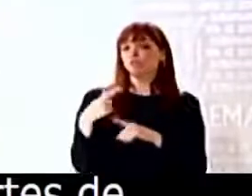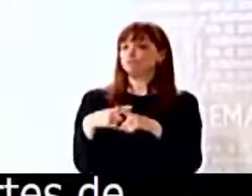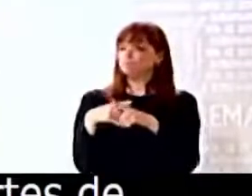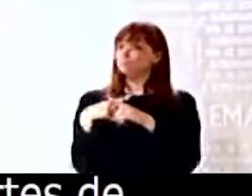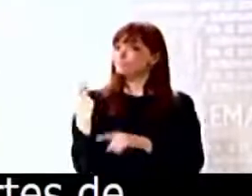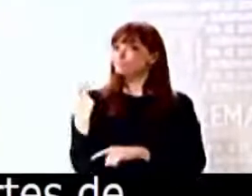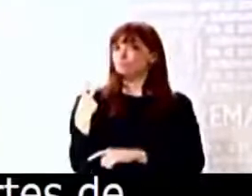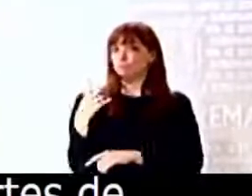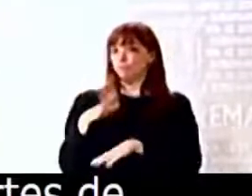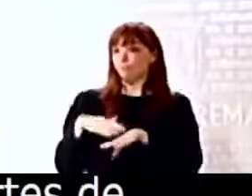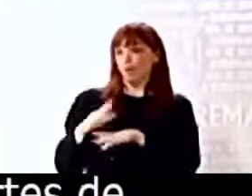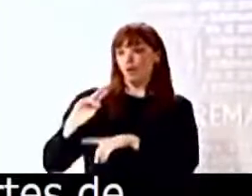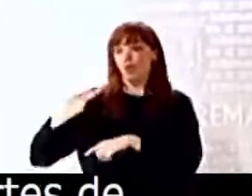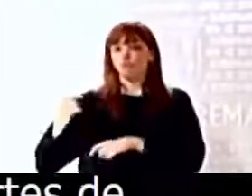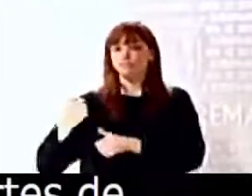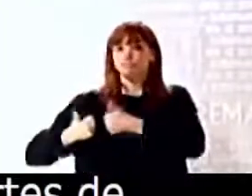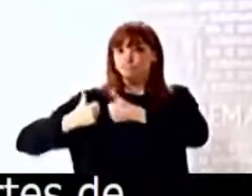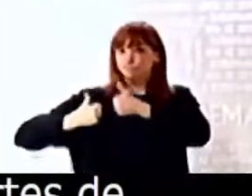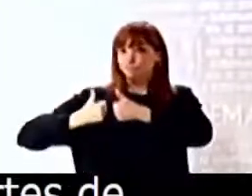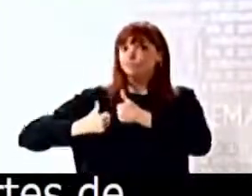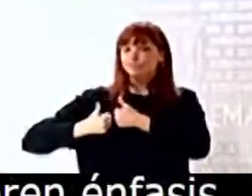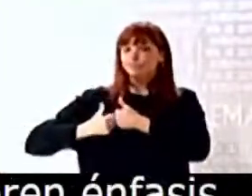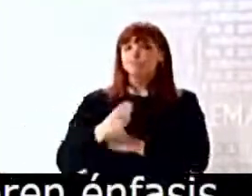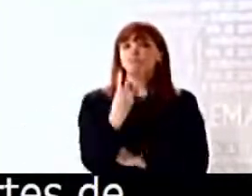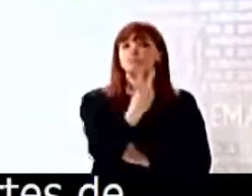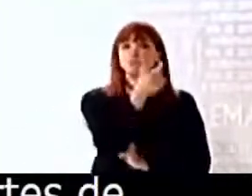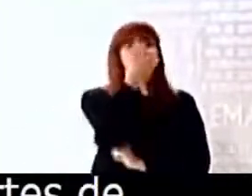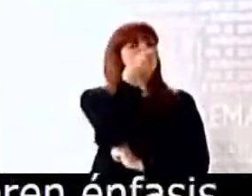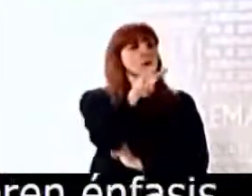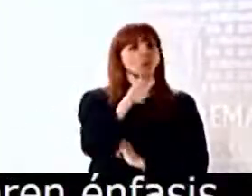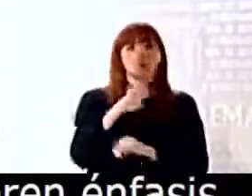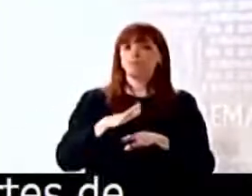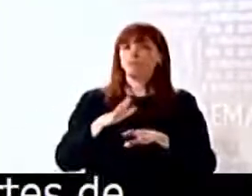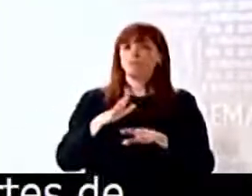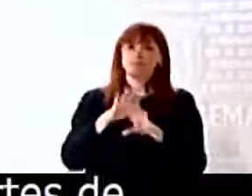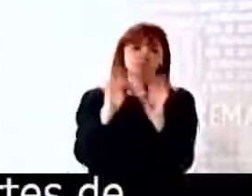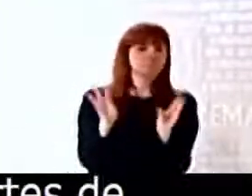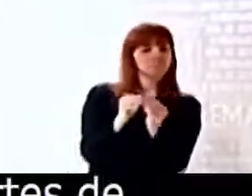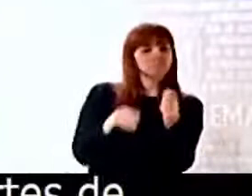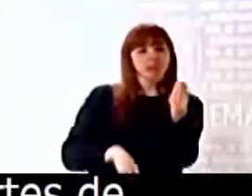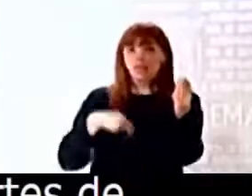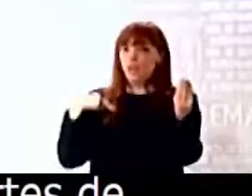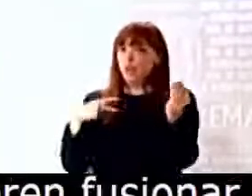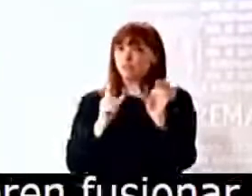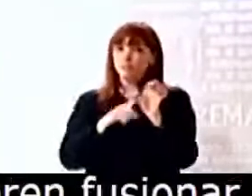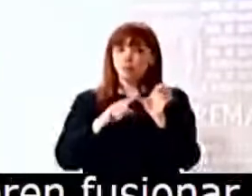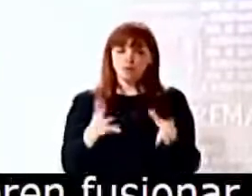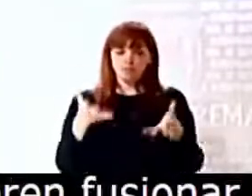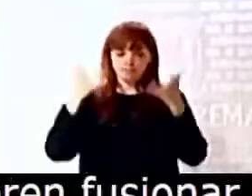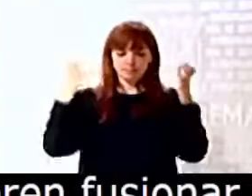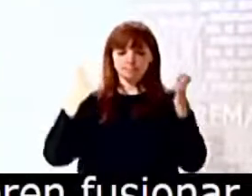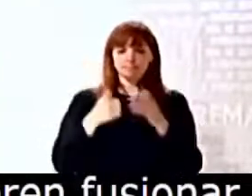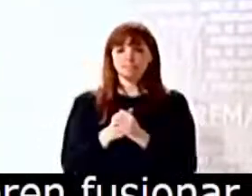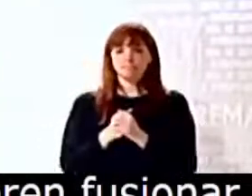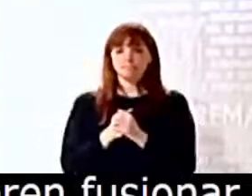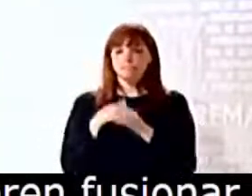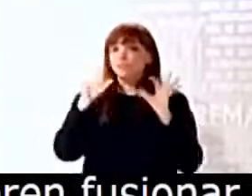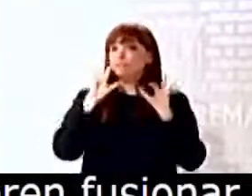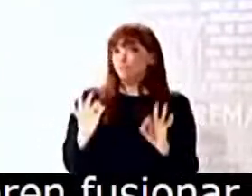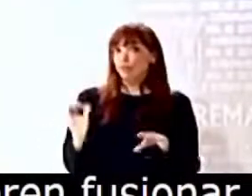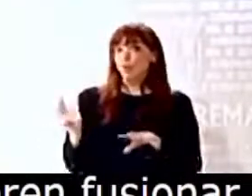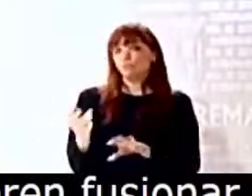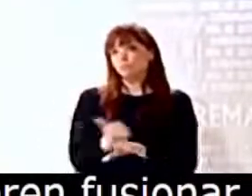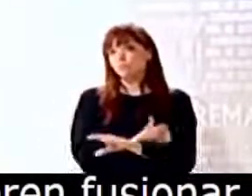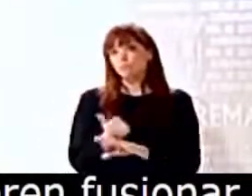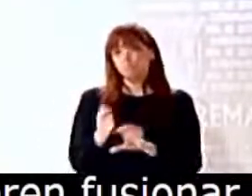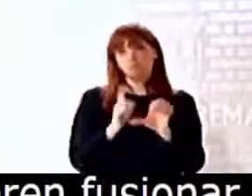comparativa y competitiva no solamente para los dos municipios, sino para toda Extremadura. Y yo creo que los extremeños y las